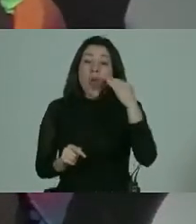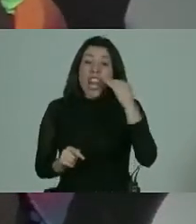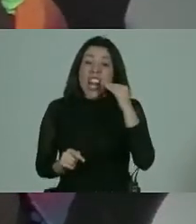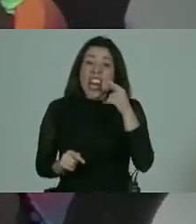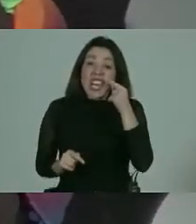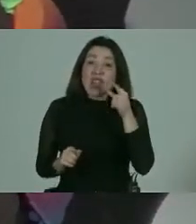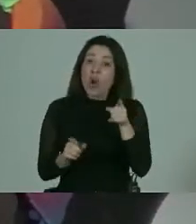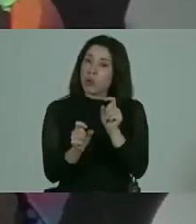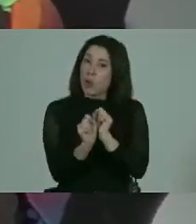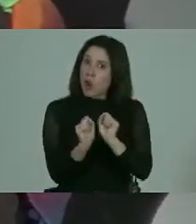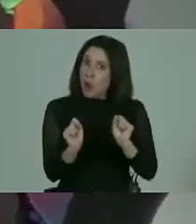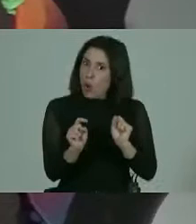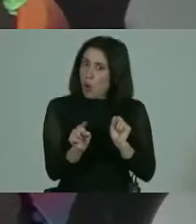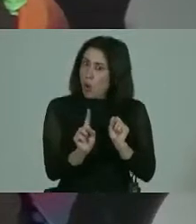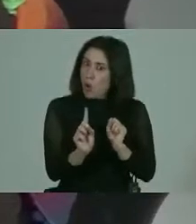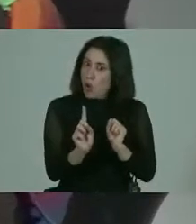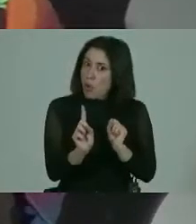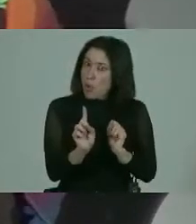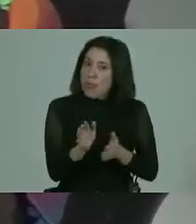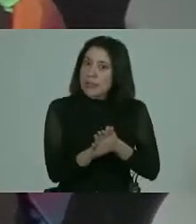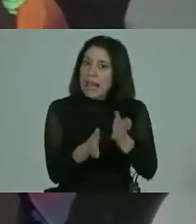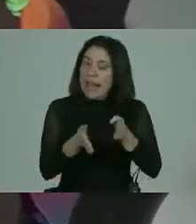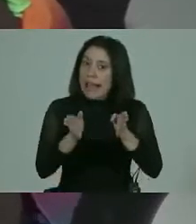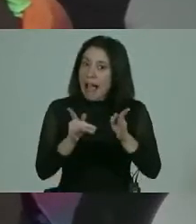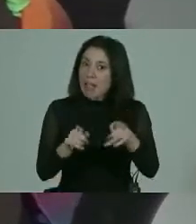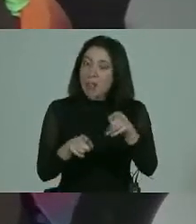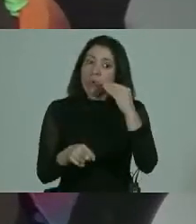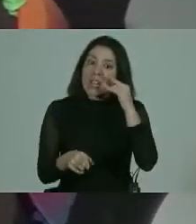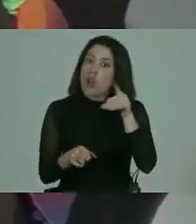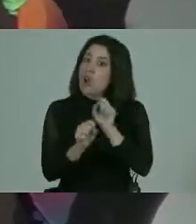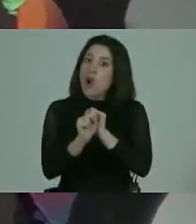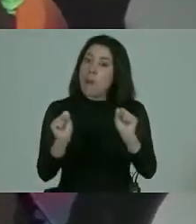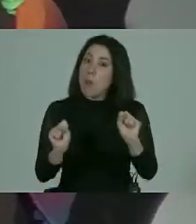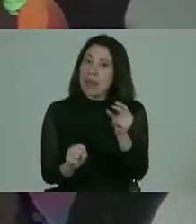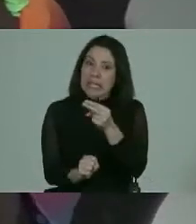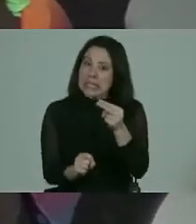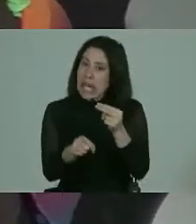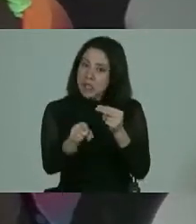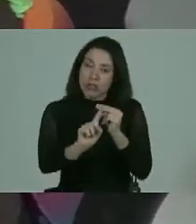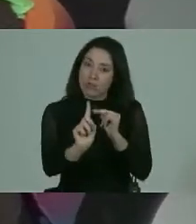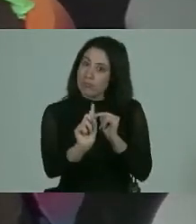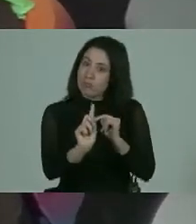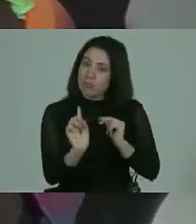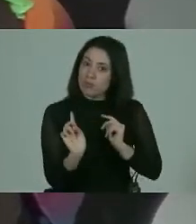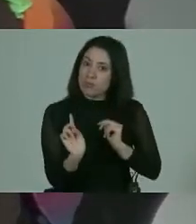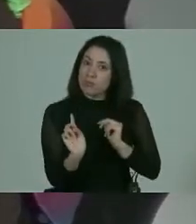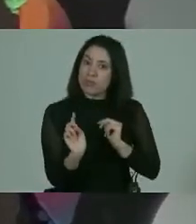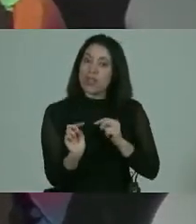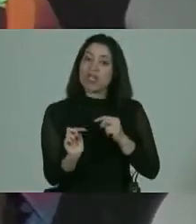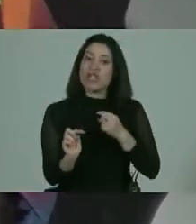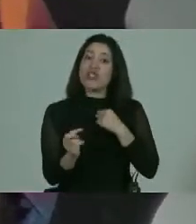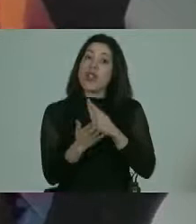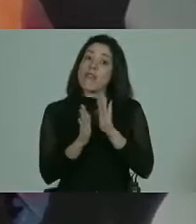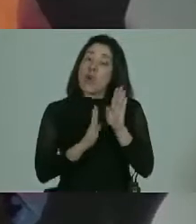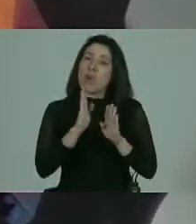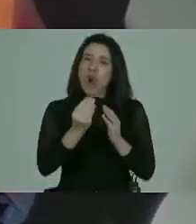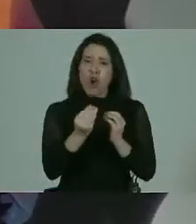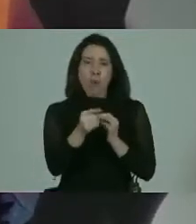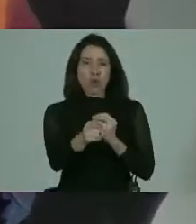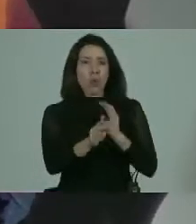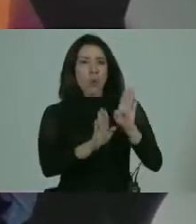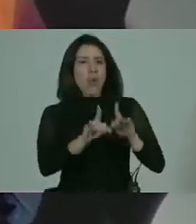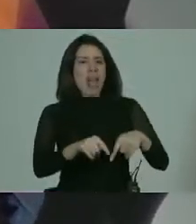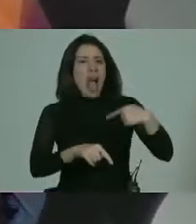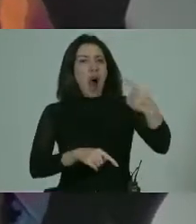no puedes salir a la calle si como eres niño no puedes tener relaciones sexuales si yo tengo cuidar de ti como tú vas a